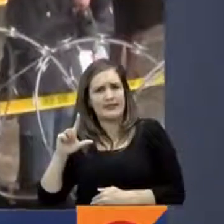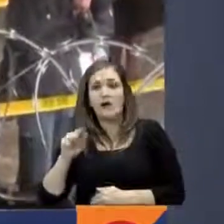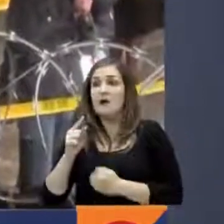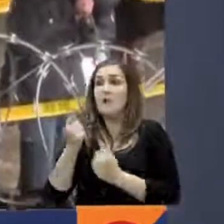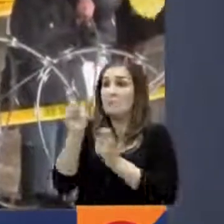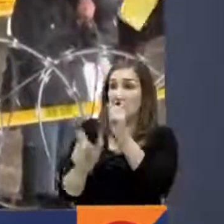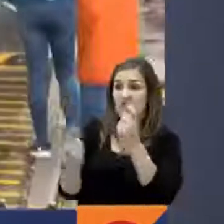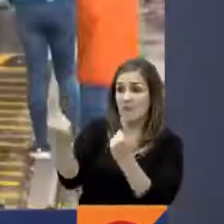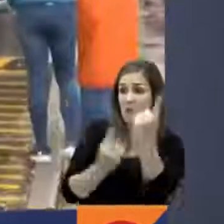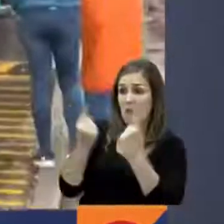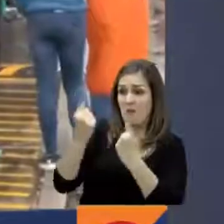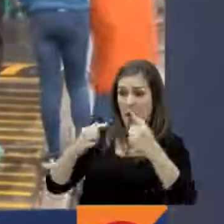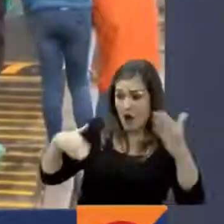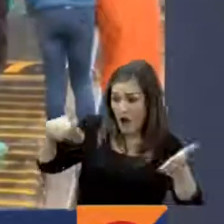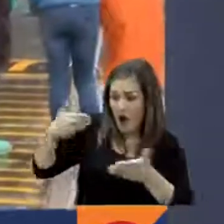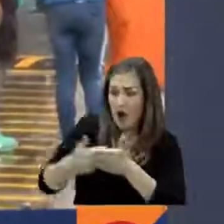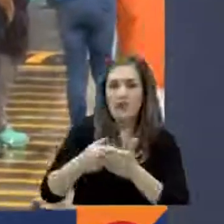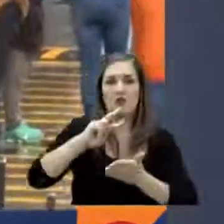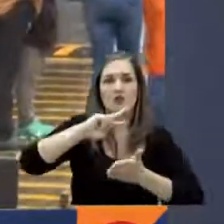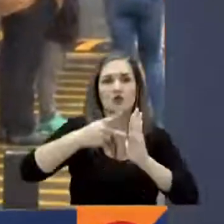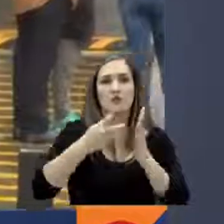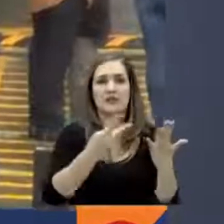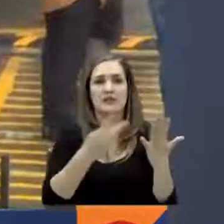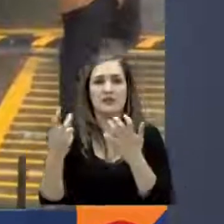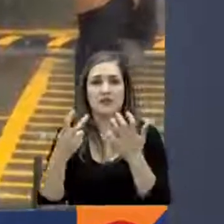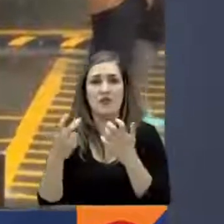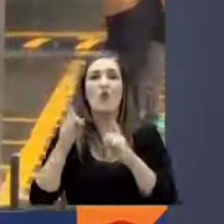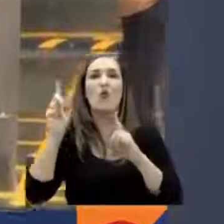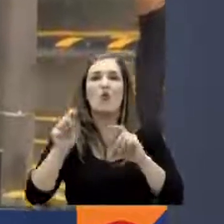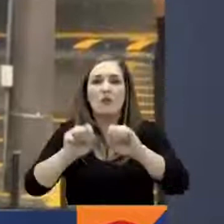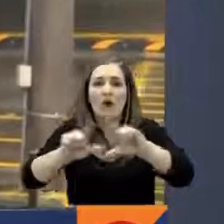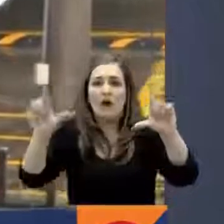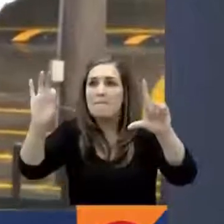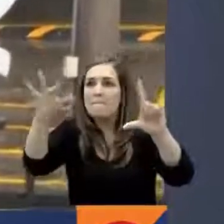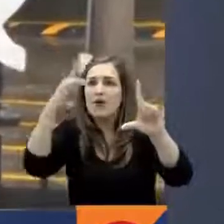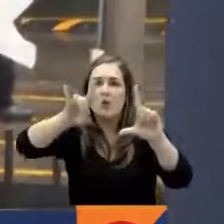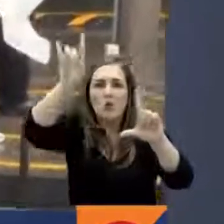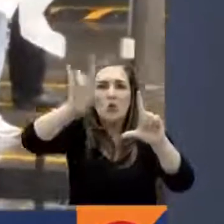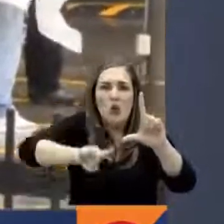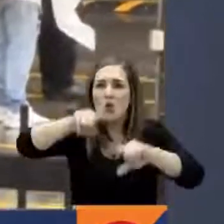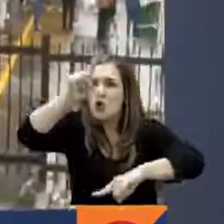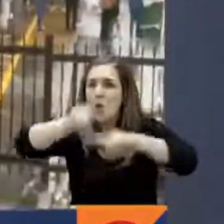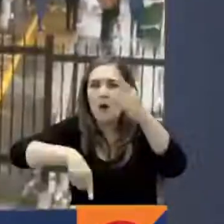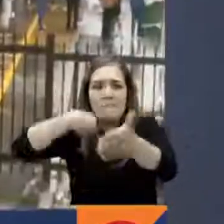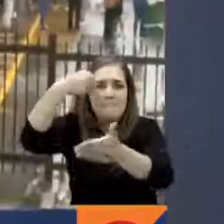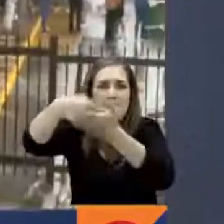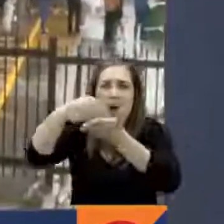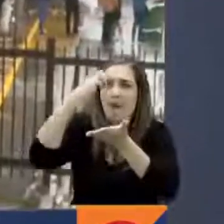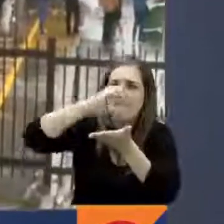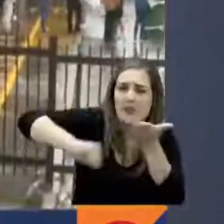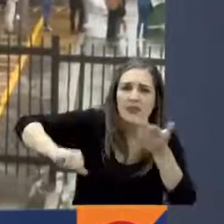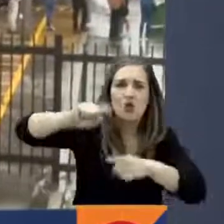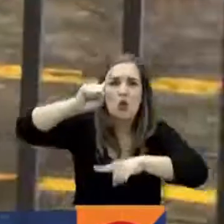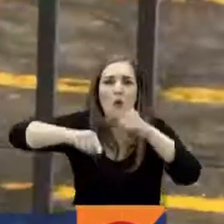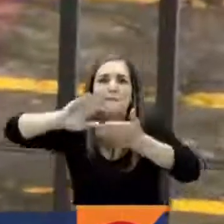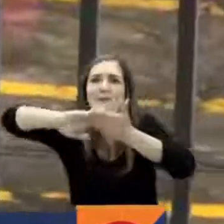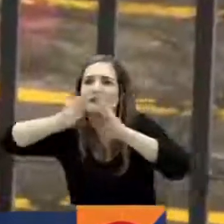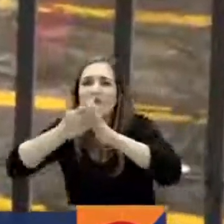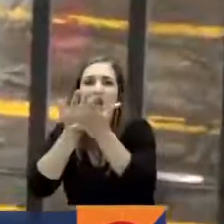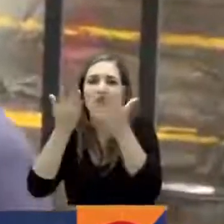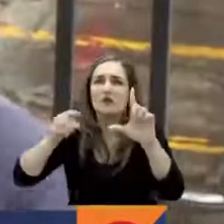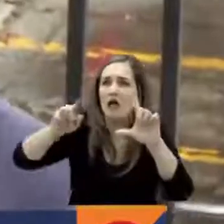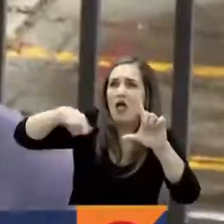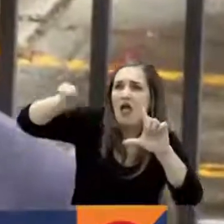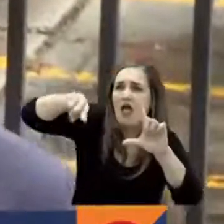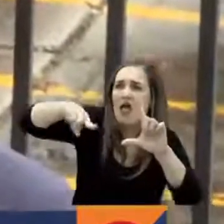para resolver esos inconvenientes que han tenido para la descarga de recibos, el paz y salvos y también liquidaciones. Este es